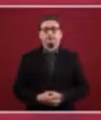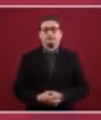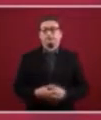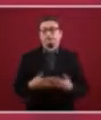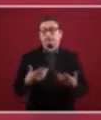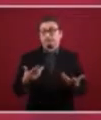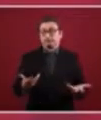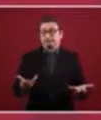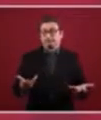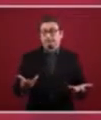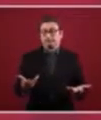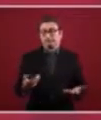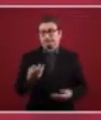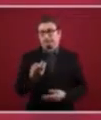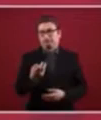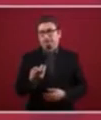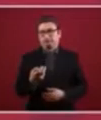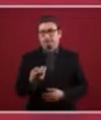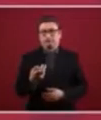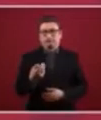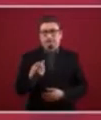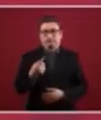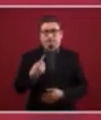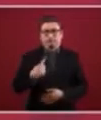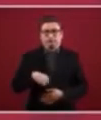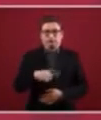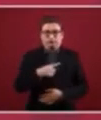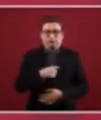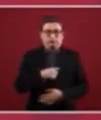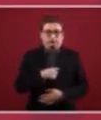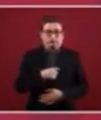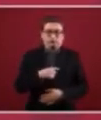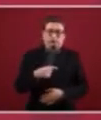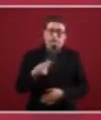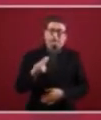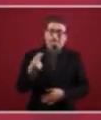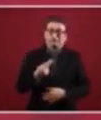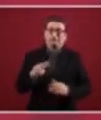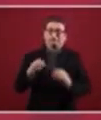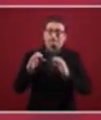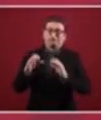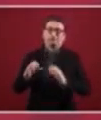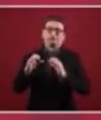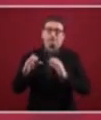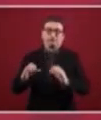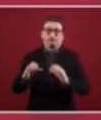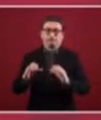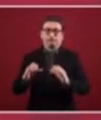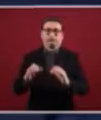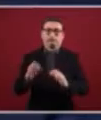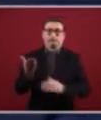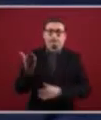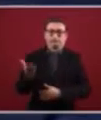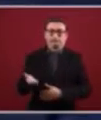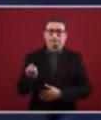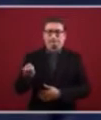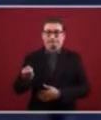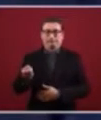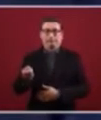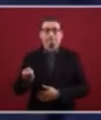Entonces, sí tenemos nosotros que cuidar a